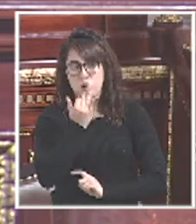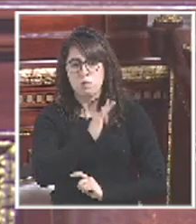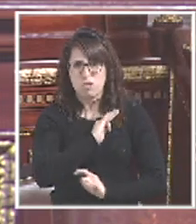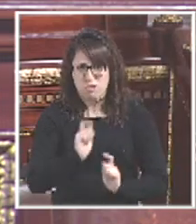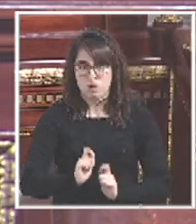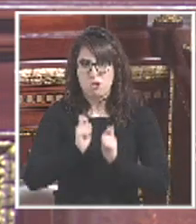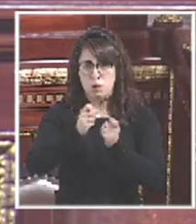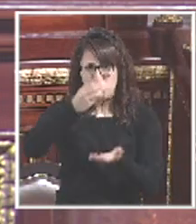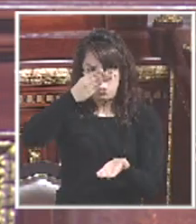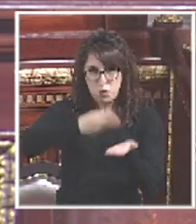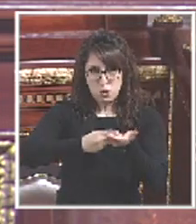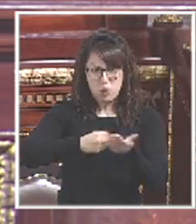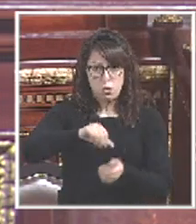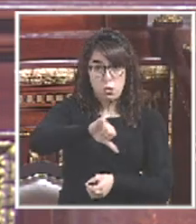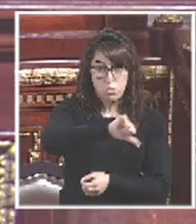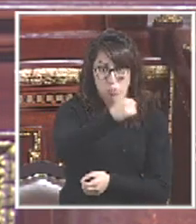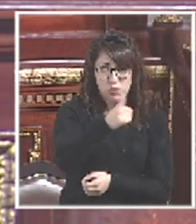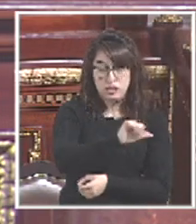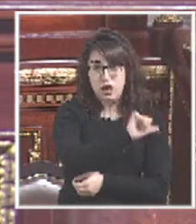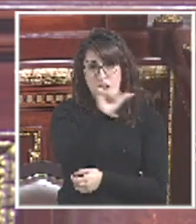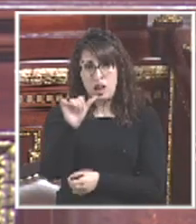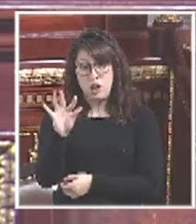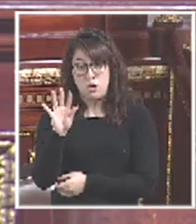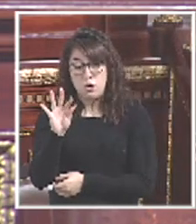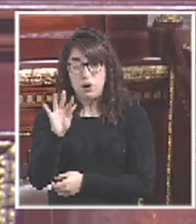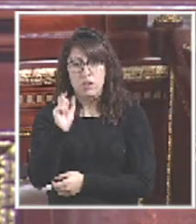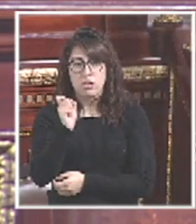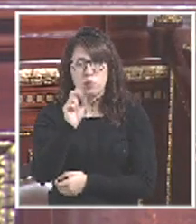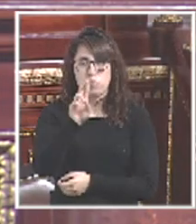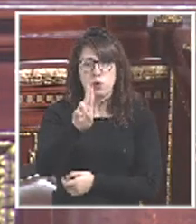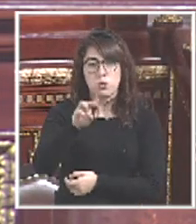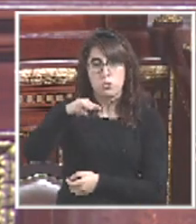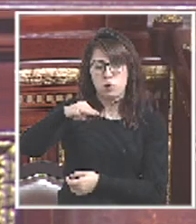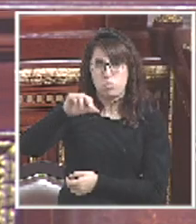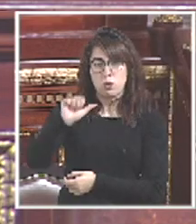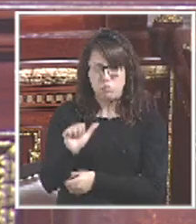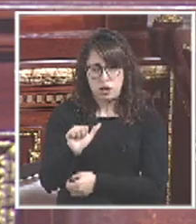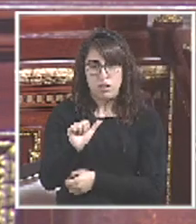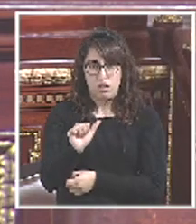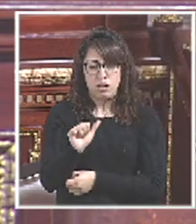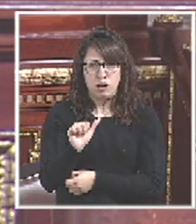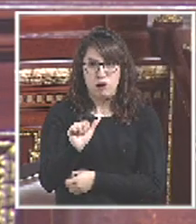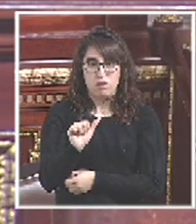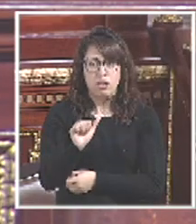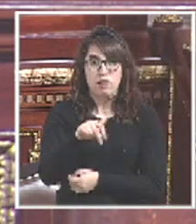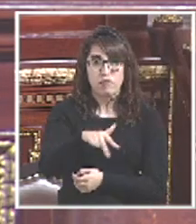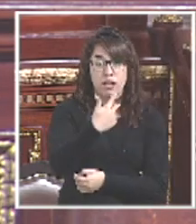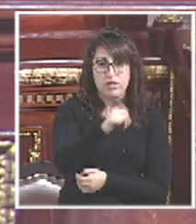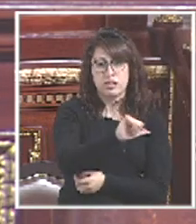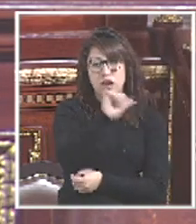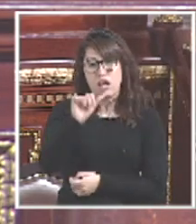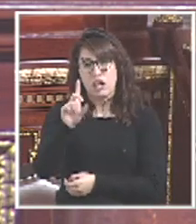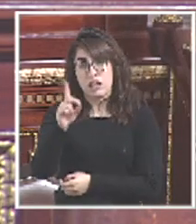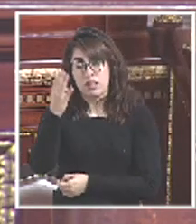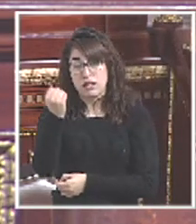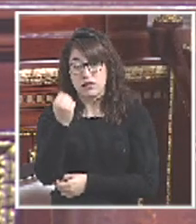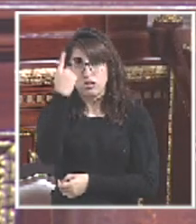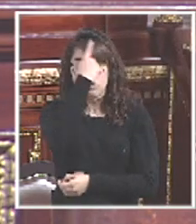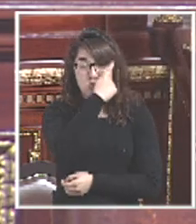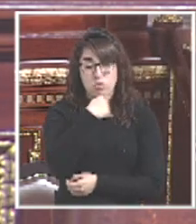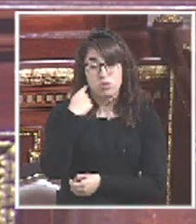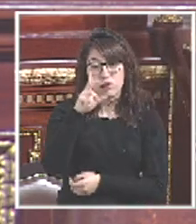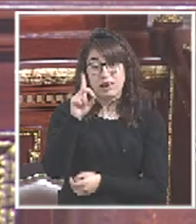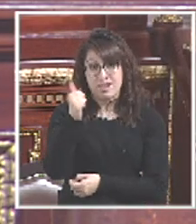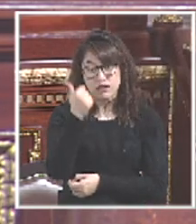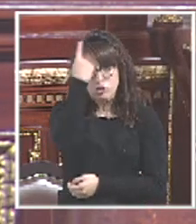que van de 11 a 40 unidades de medida, arresto de 13 a 36 horas